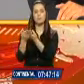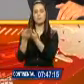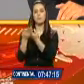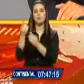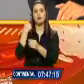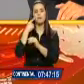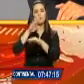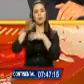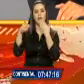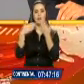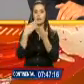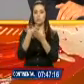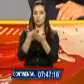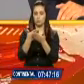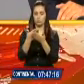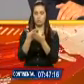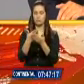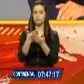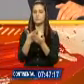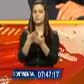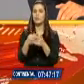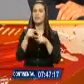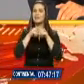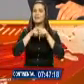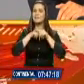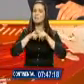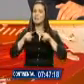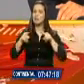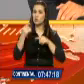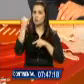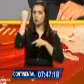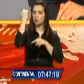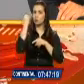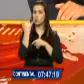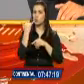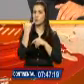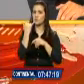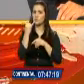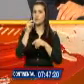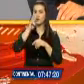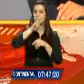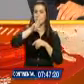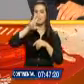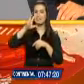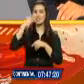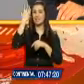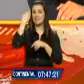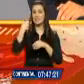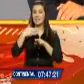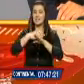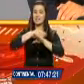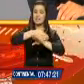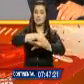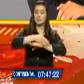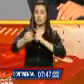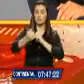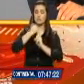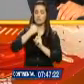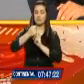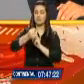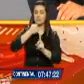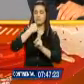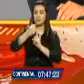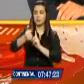para todas las partes. Sin embargo, hoy, 23 días de la agresión, no